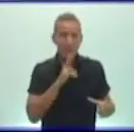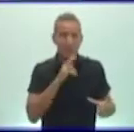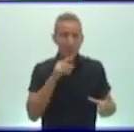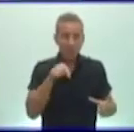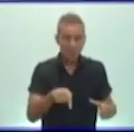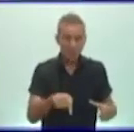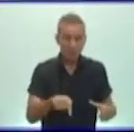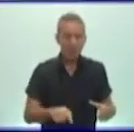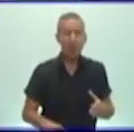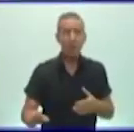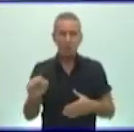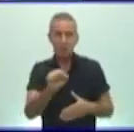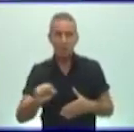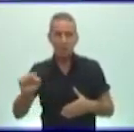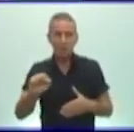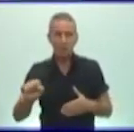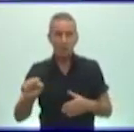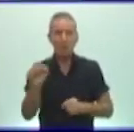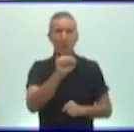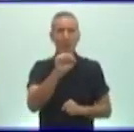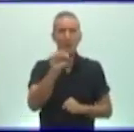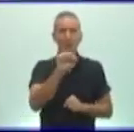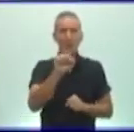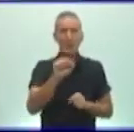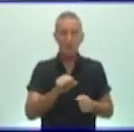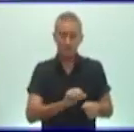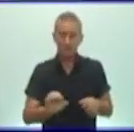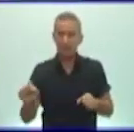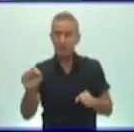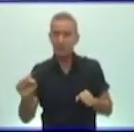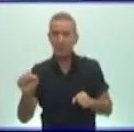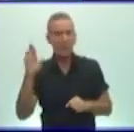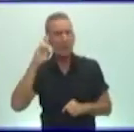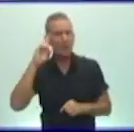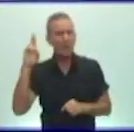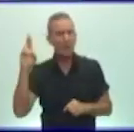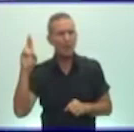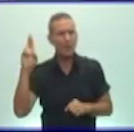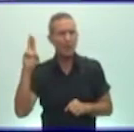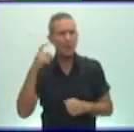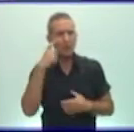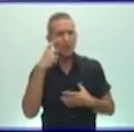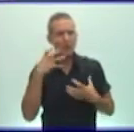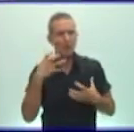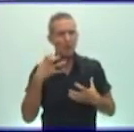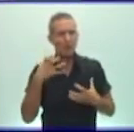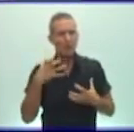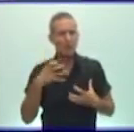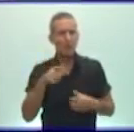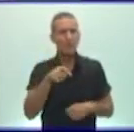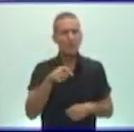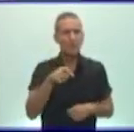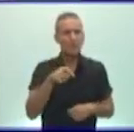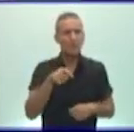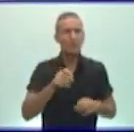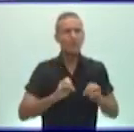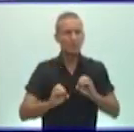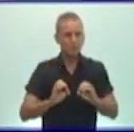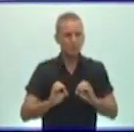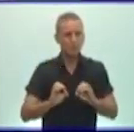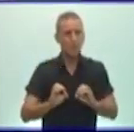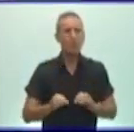manguera. Y lo más importante, recuerda que de ti depende la conservación del agua y del